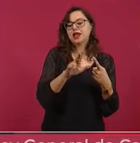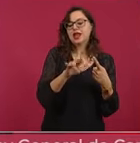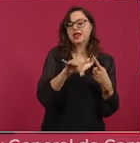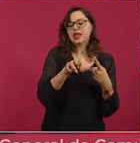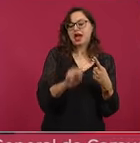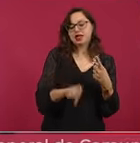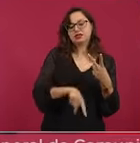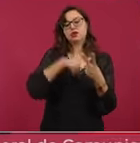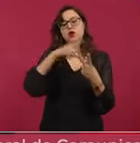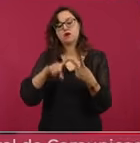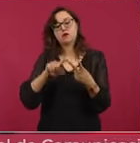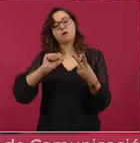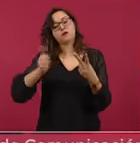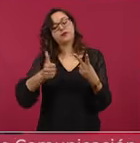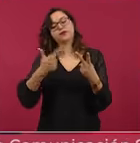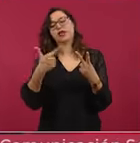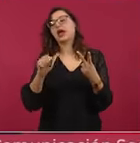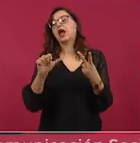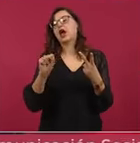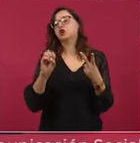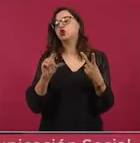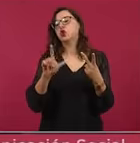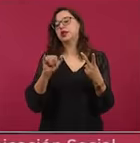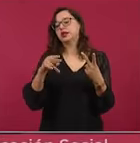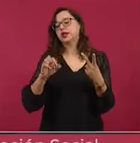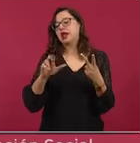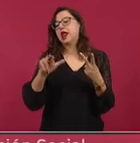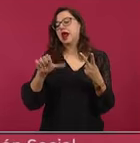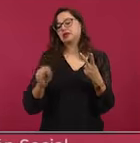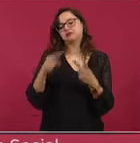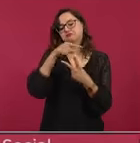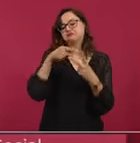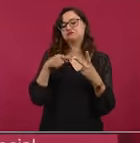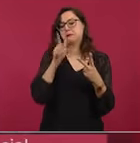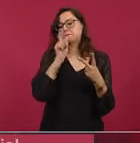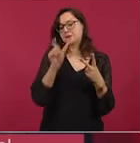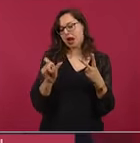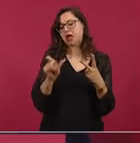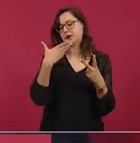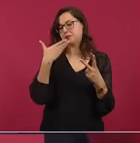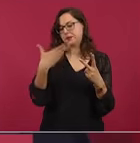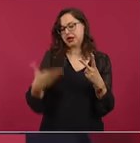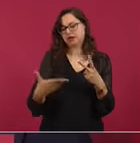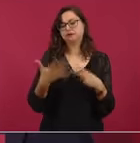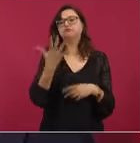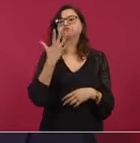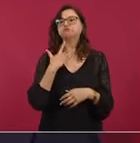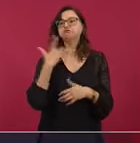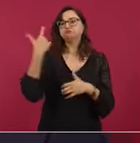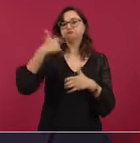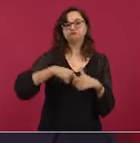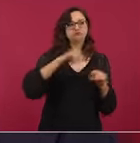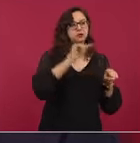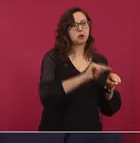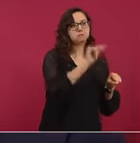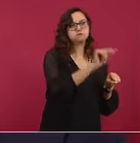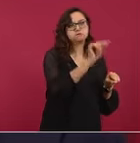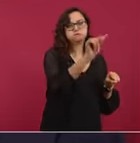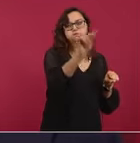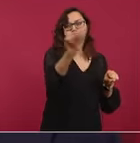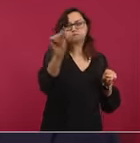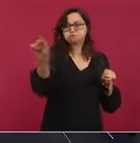se portaron muy bien, se han portado muy bien. Por eso ni